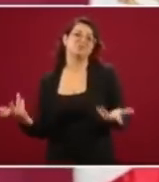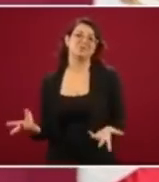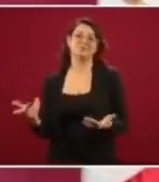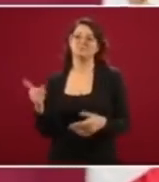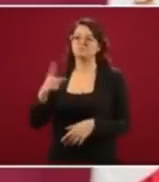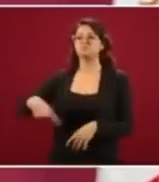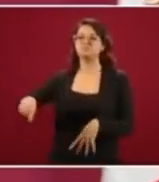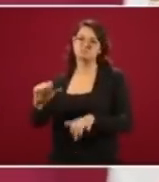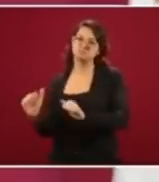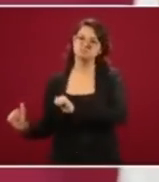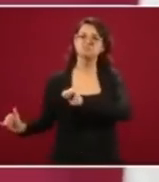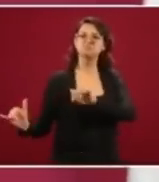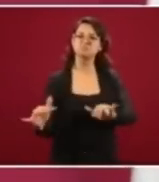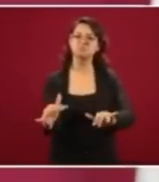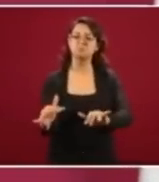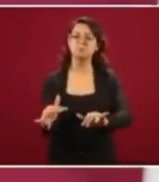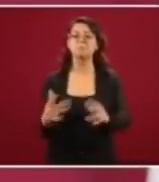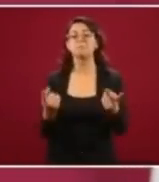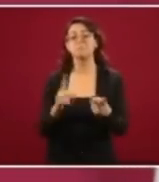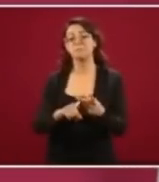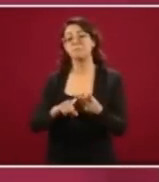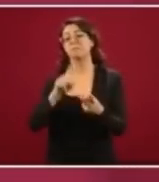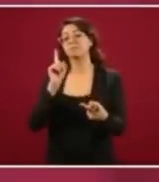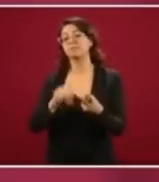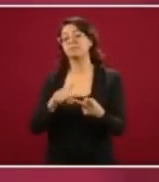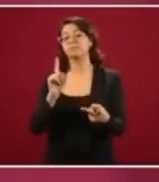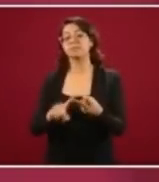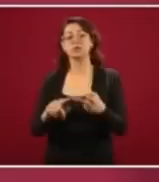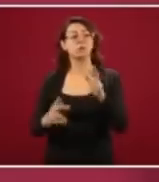revolución, no se hubiese